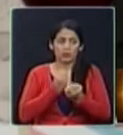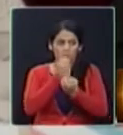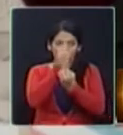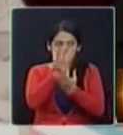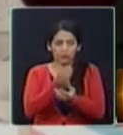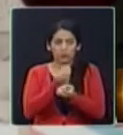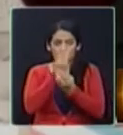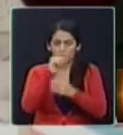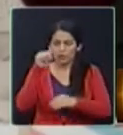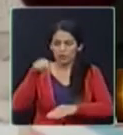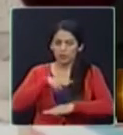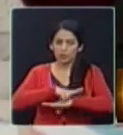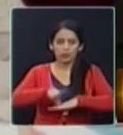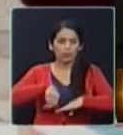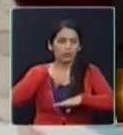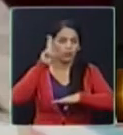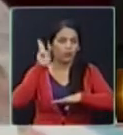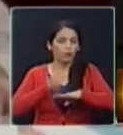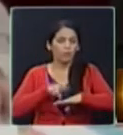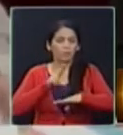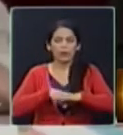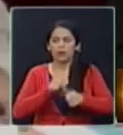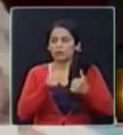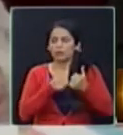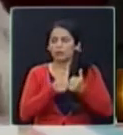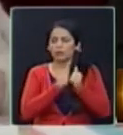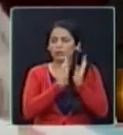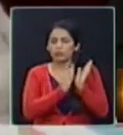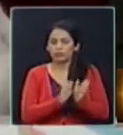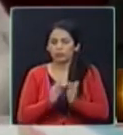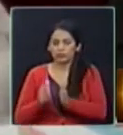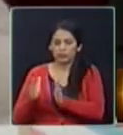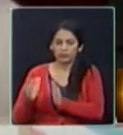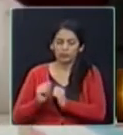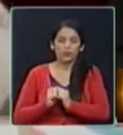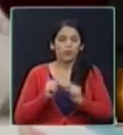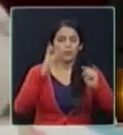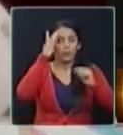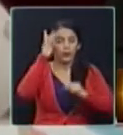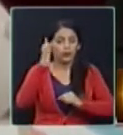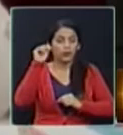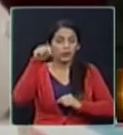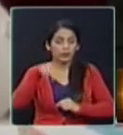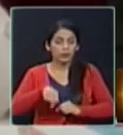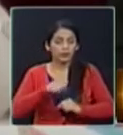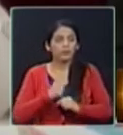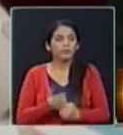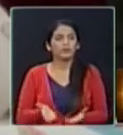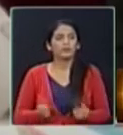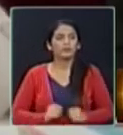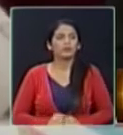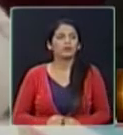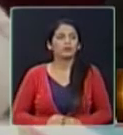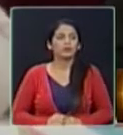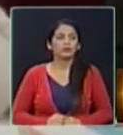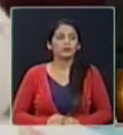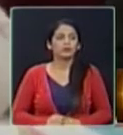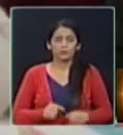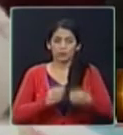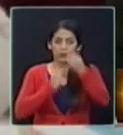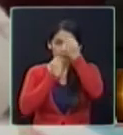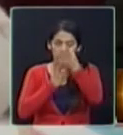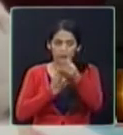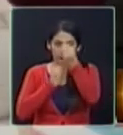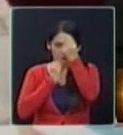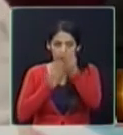de desenvolvimiento de la Administración de Justicia. Porque tomen ustedes además en cuenta, como ya les he mencionado antes, de